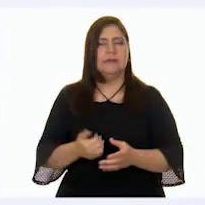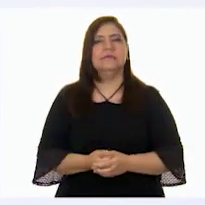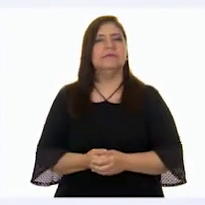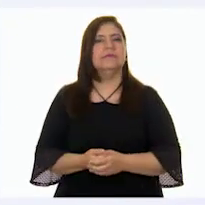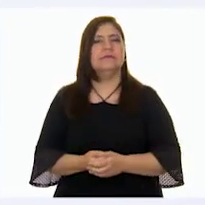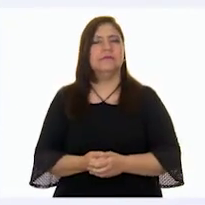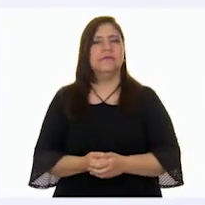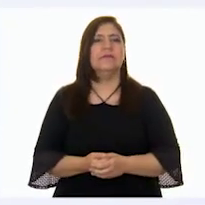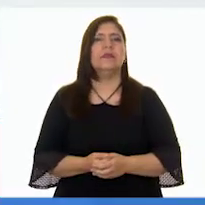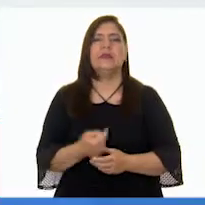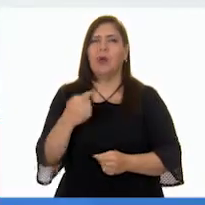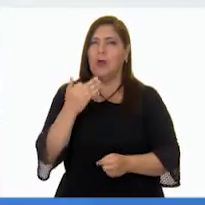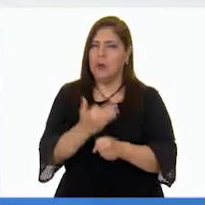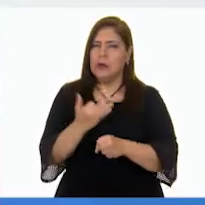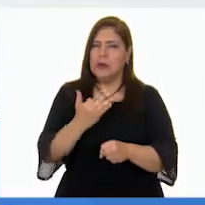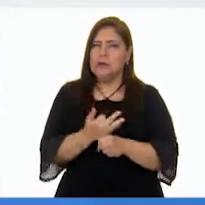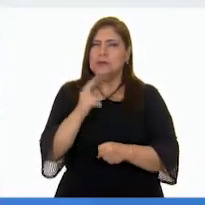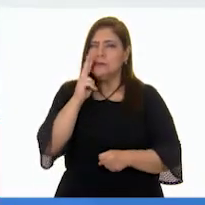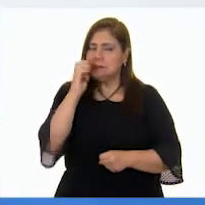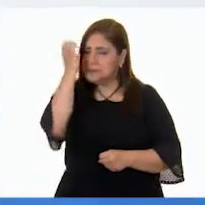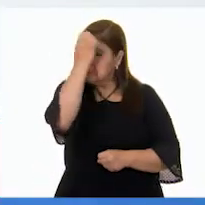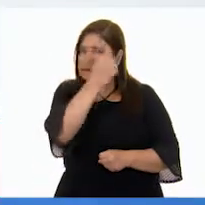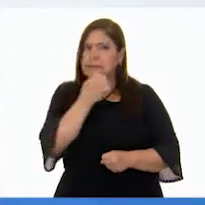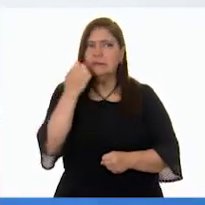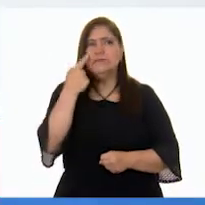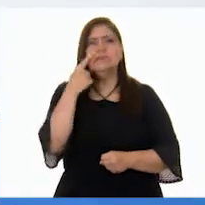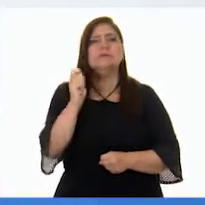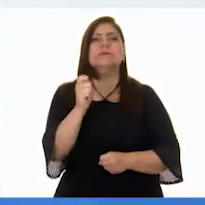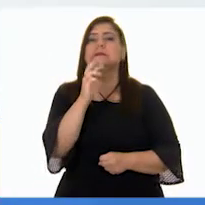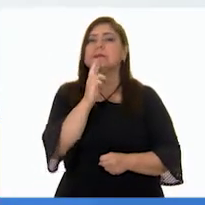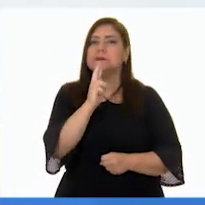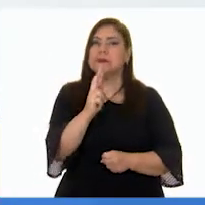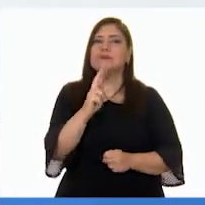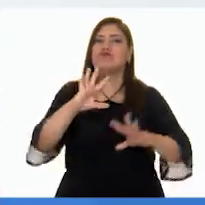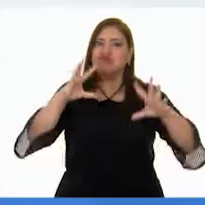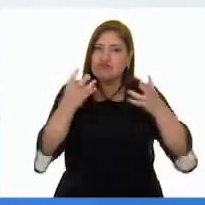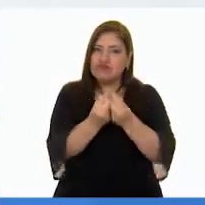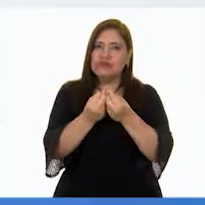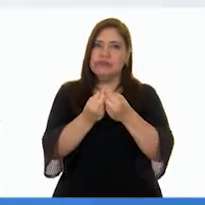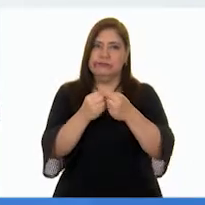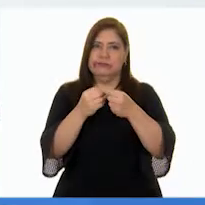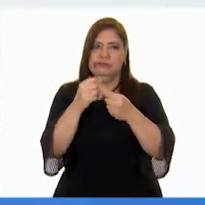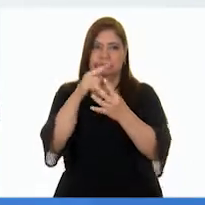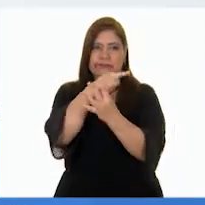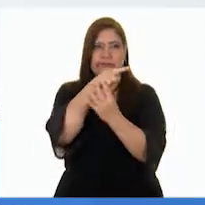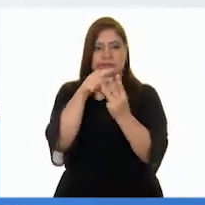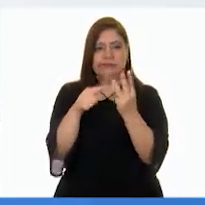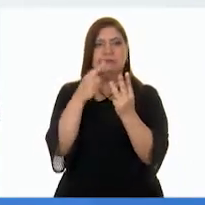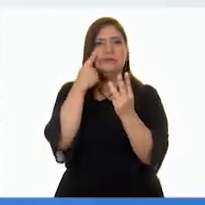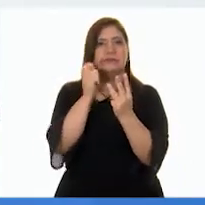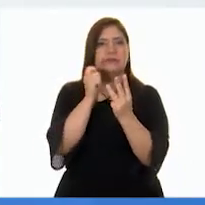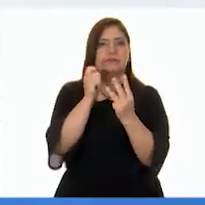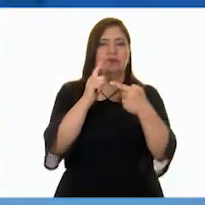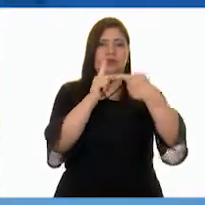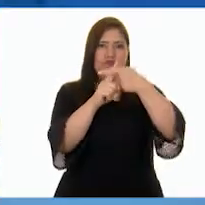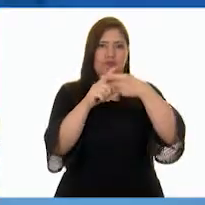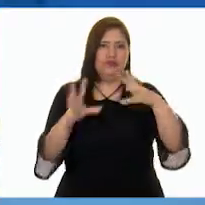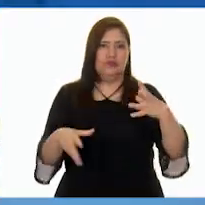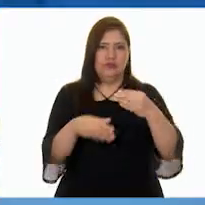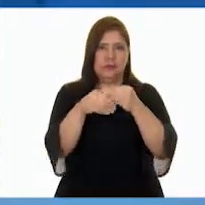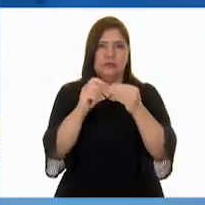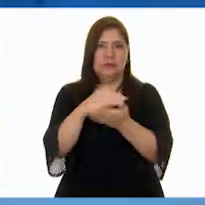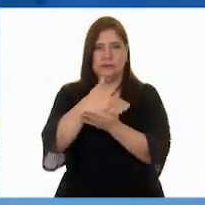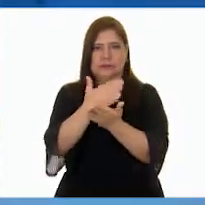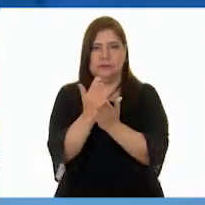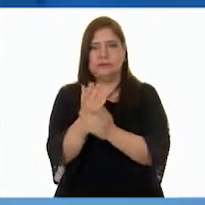vamos a observar o vamos a ver cuál es el resultado de esta suma de fracciones. Muy bien. Pues, maestra, yo me